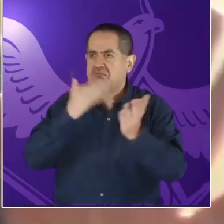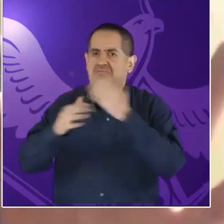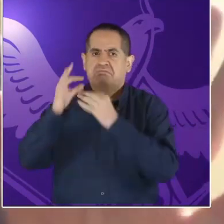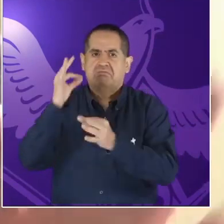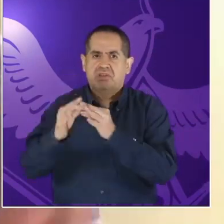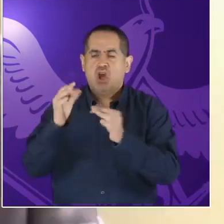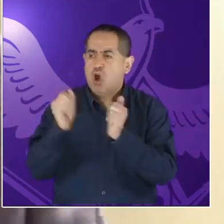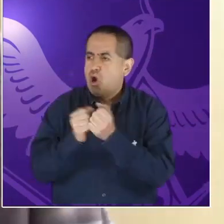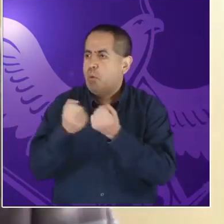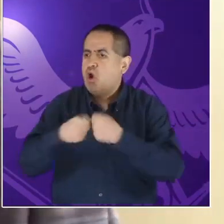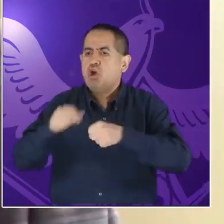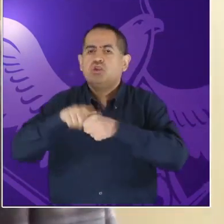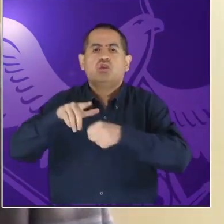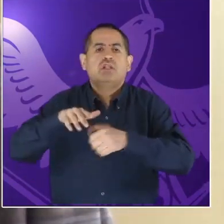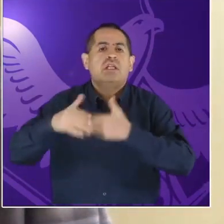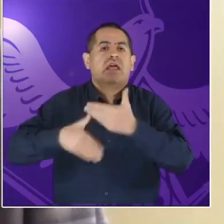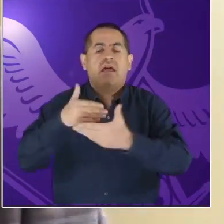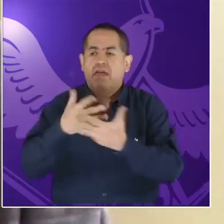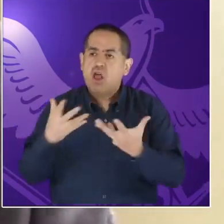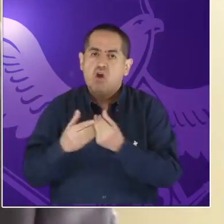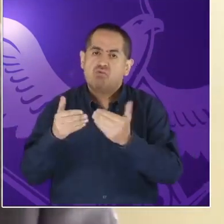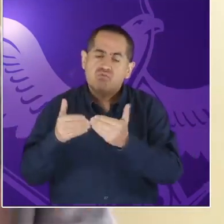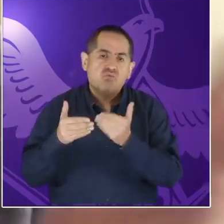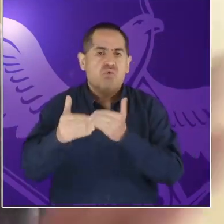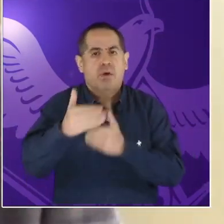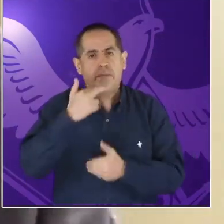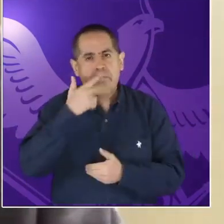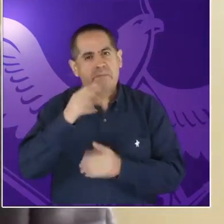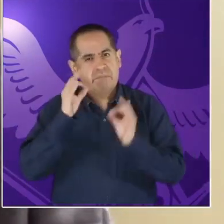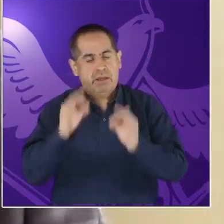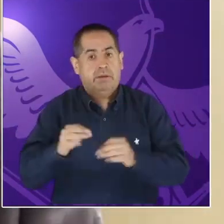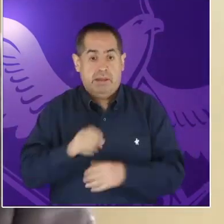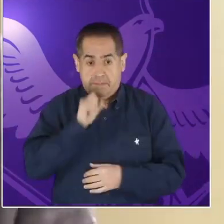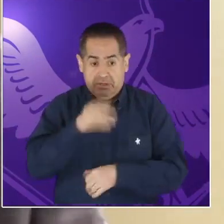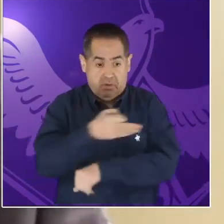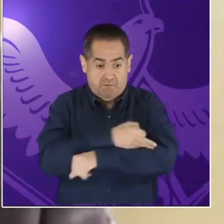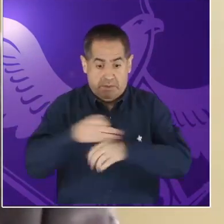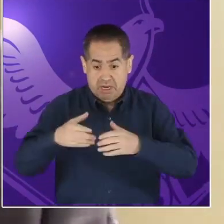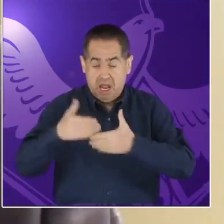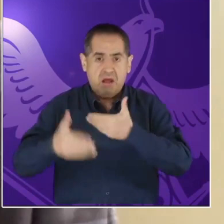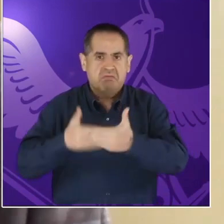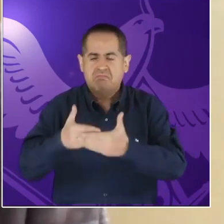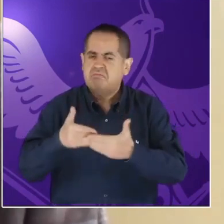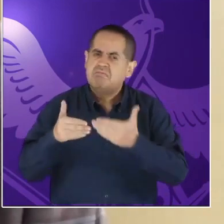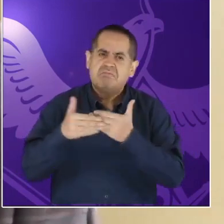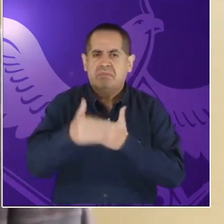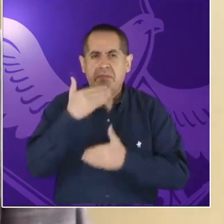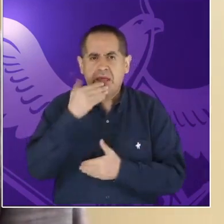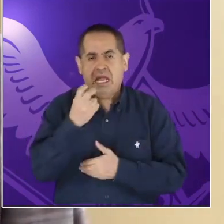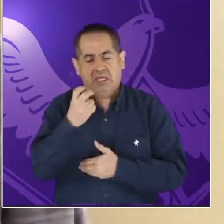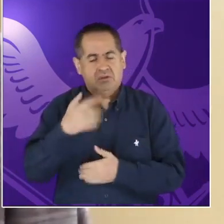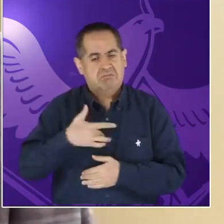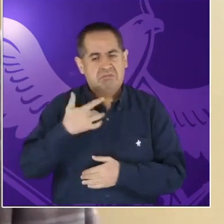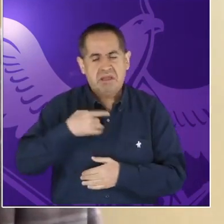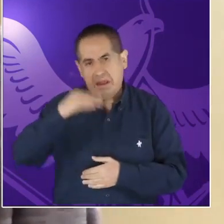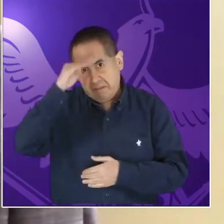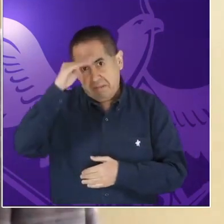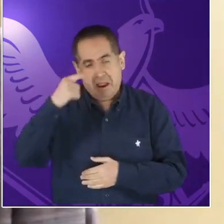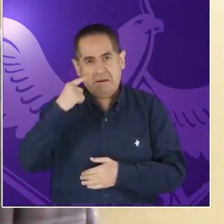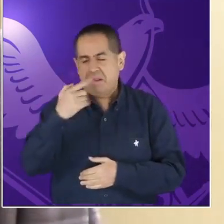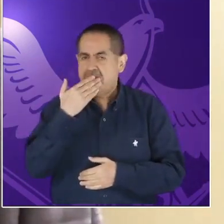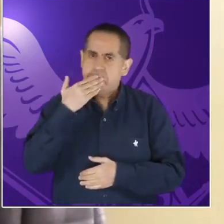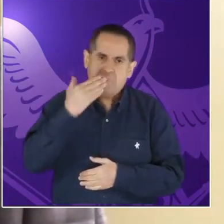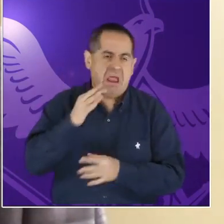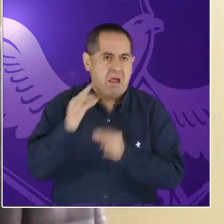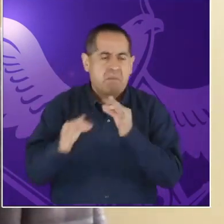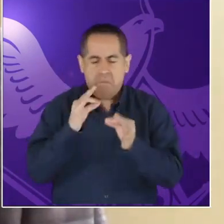sus triunfos, digamos, como sociedad y en su caminar como sociedad. Y en el sistema familiar pues lo estamos advirtiendo. Y eso me